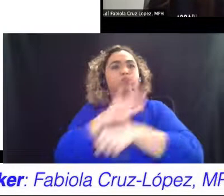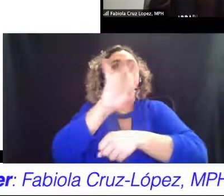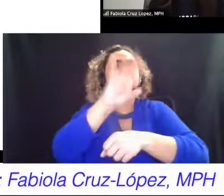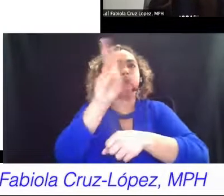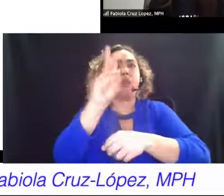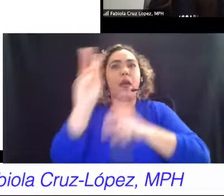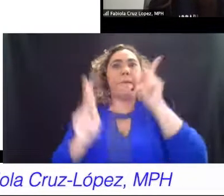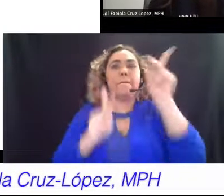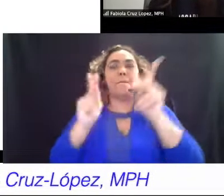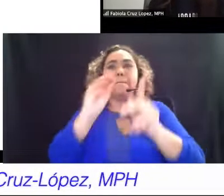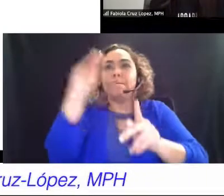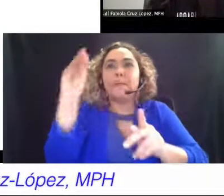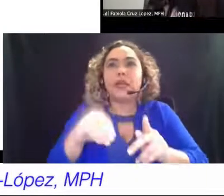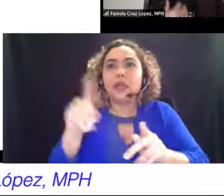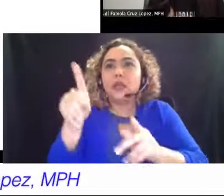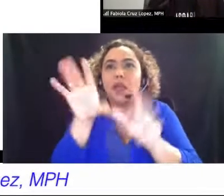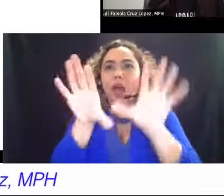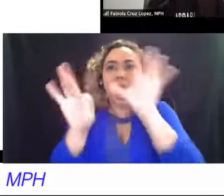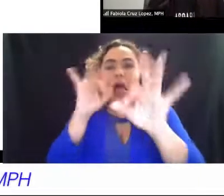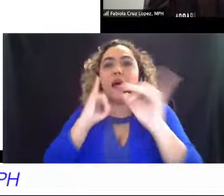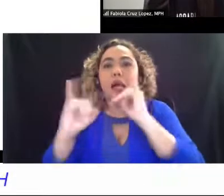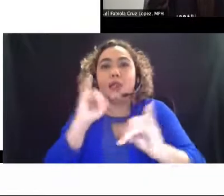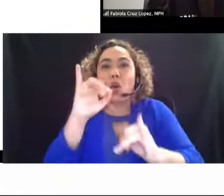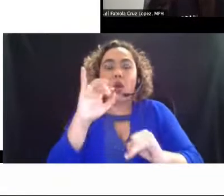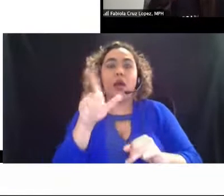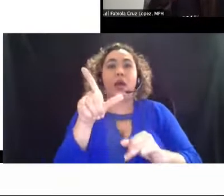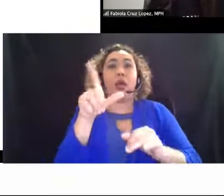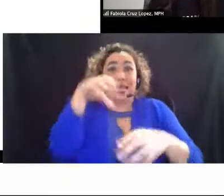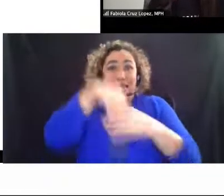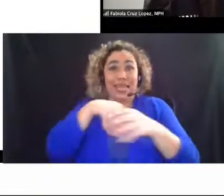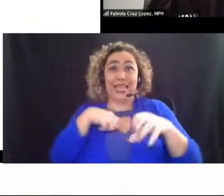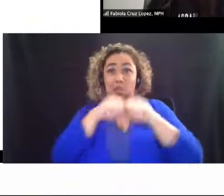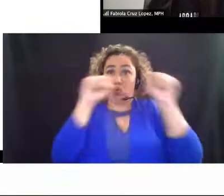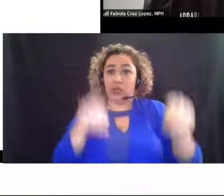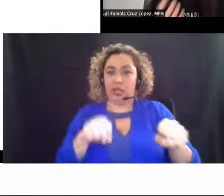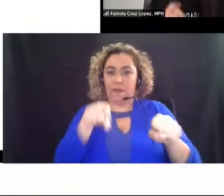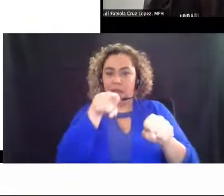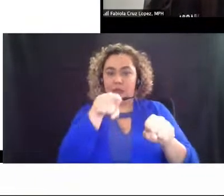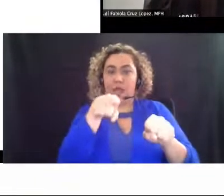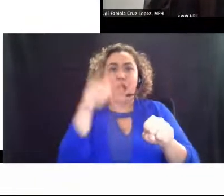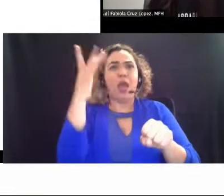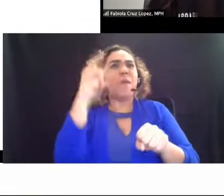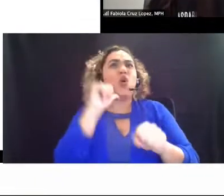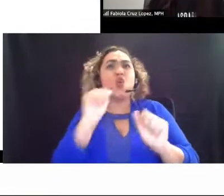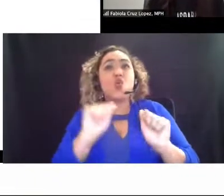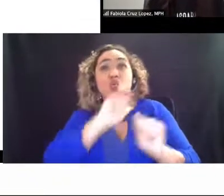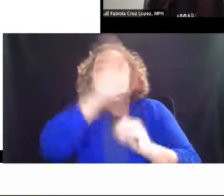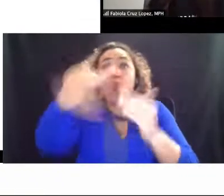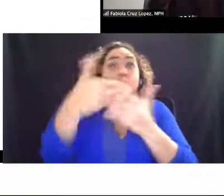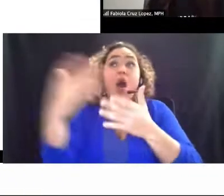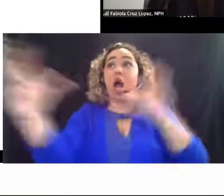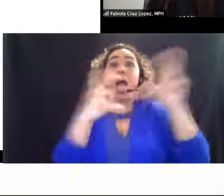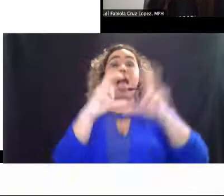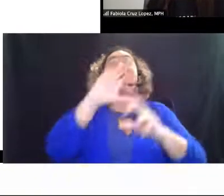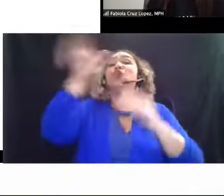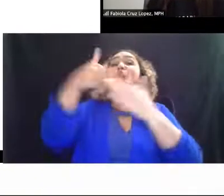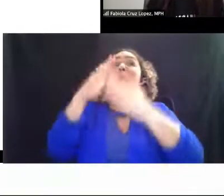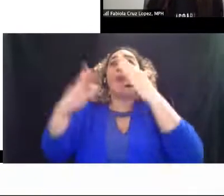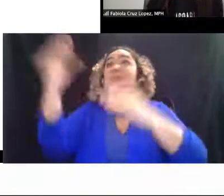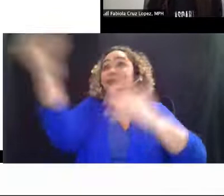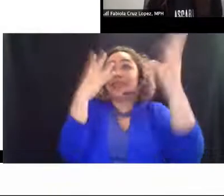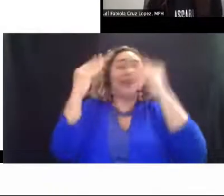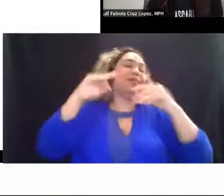las entrevistas asignadas al sistema de SMERC. ¿Por qué no están todas asignadas? No todos los municipios